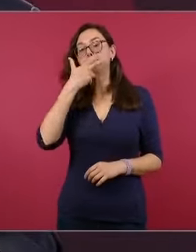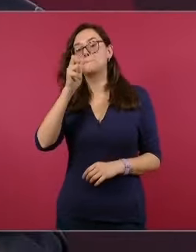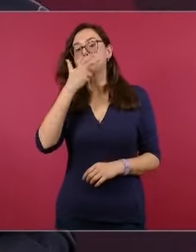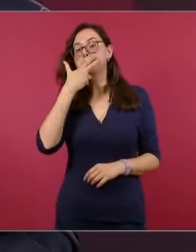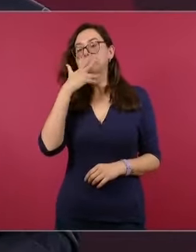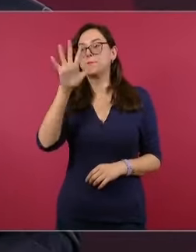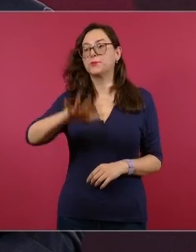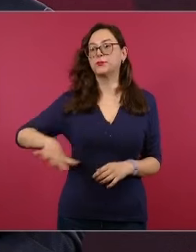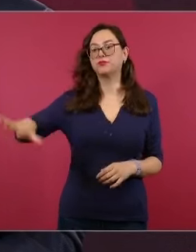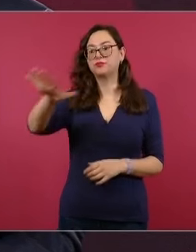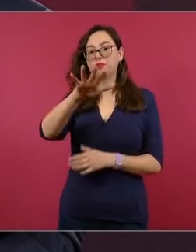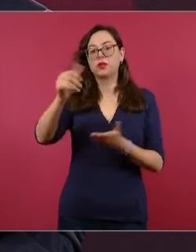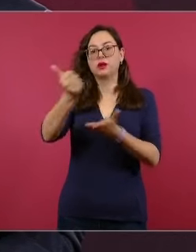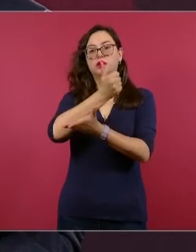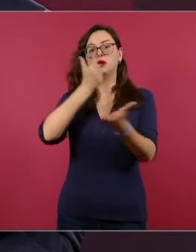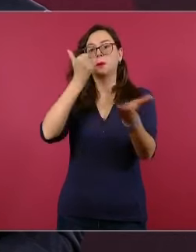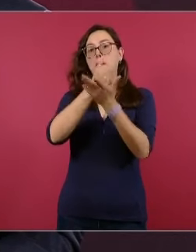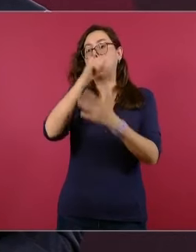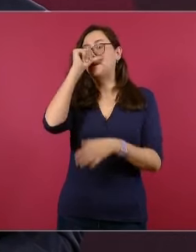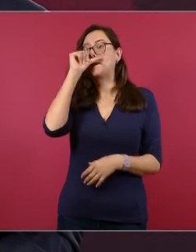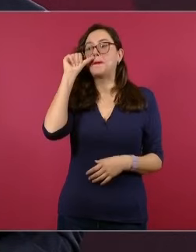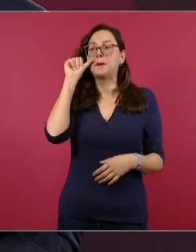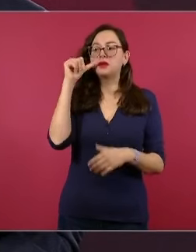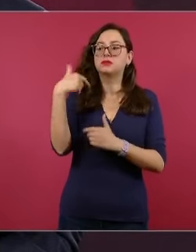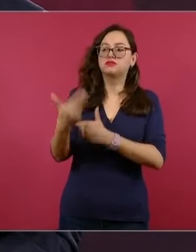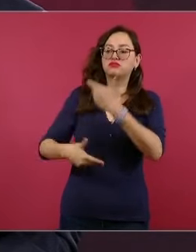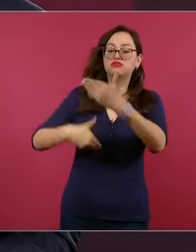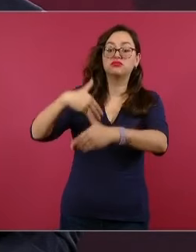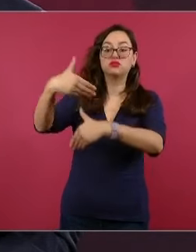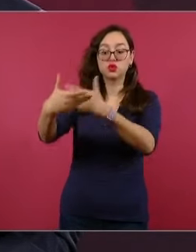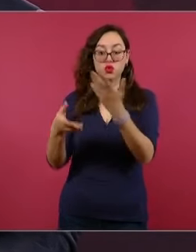de Juárez